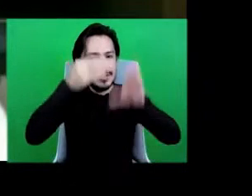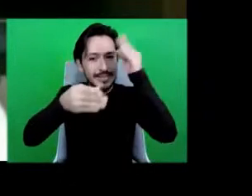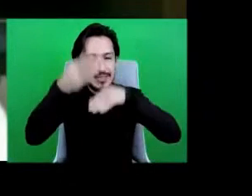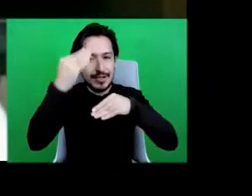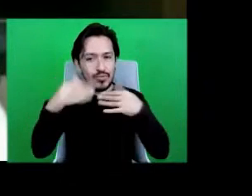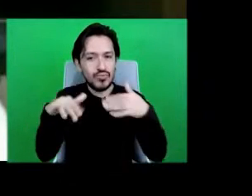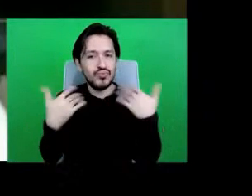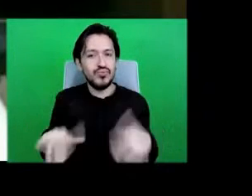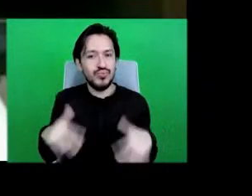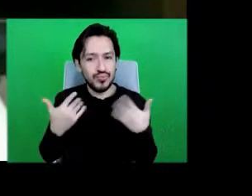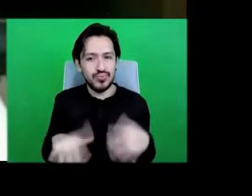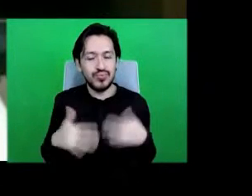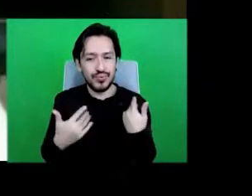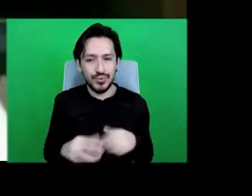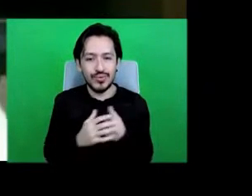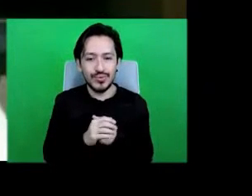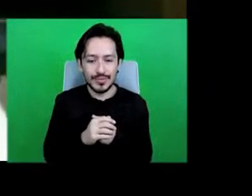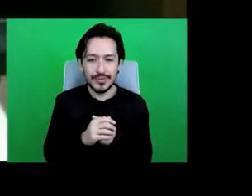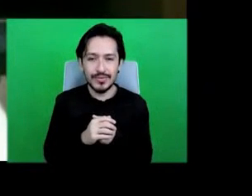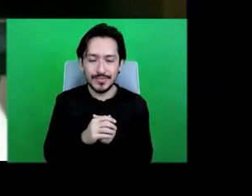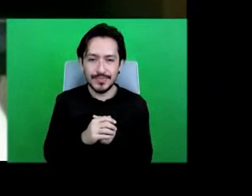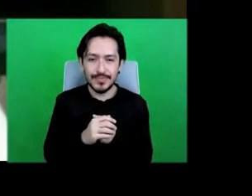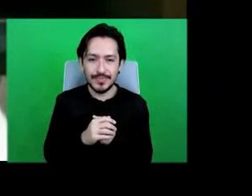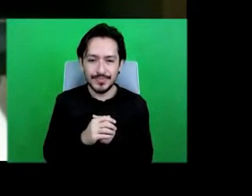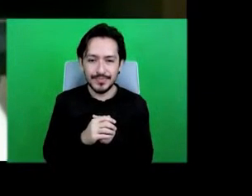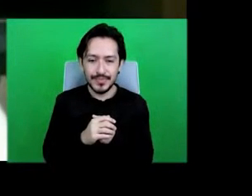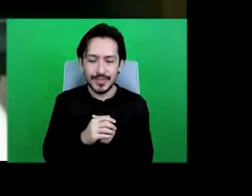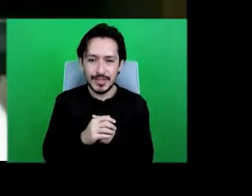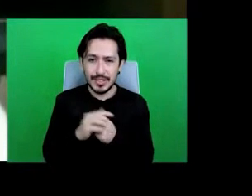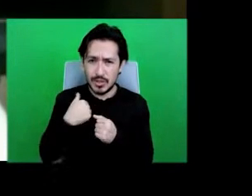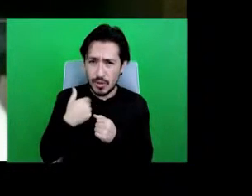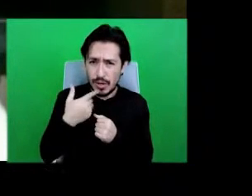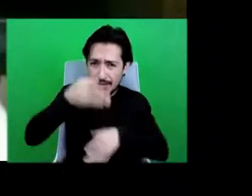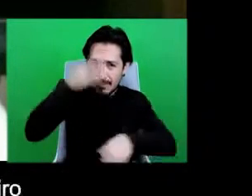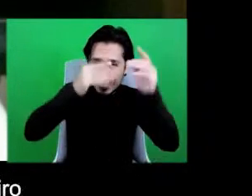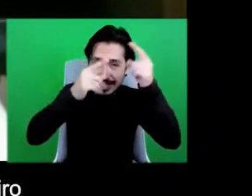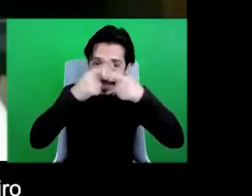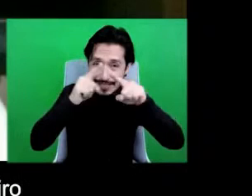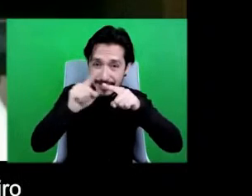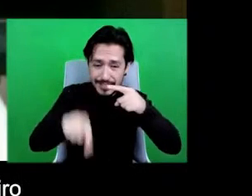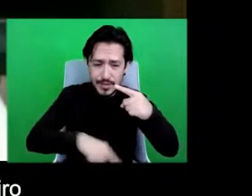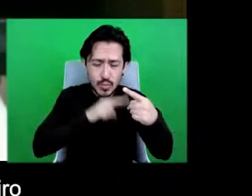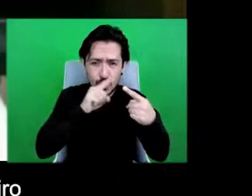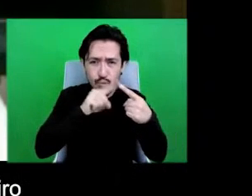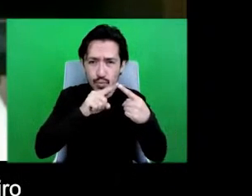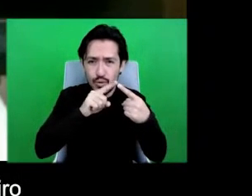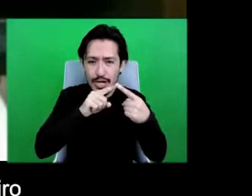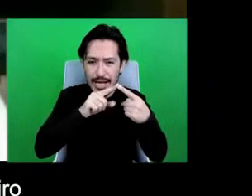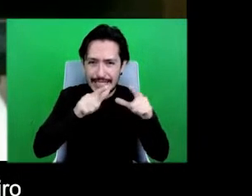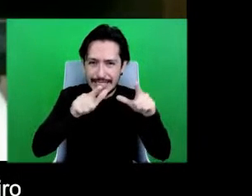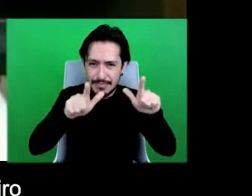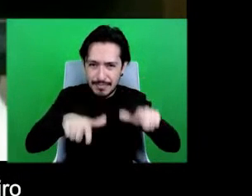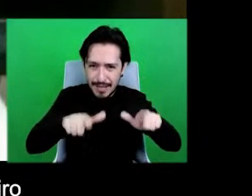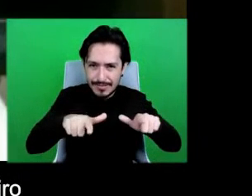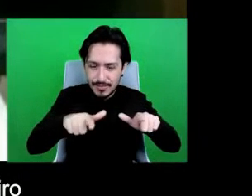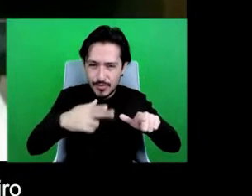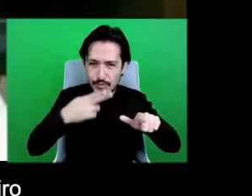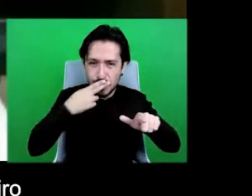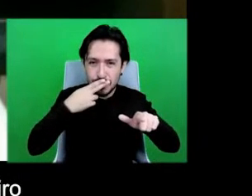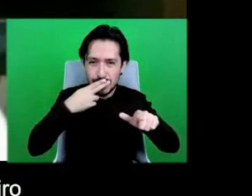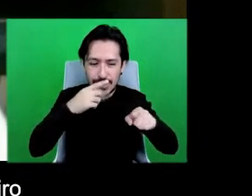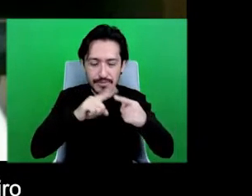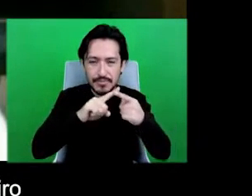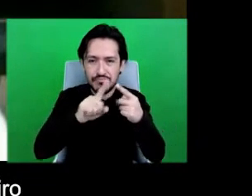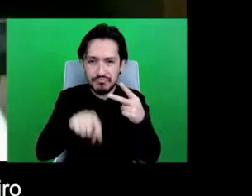tuve muchas enseñanzas. Una es usar las plataformas, utilizar, hacer ejercicios con